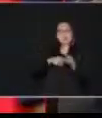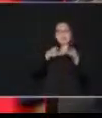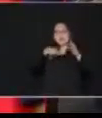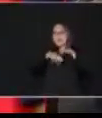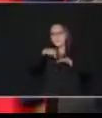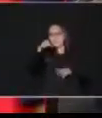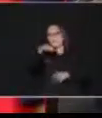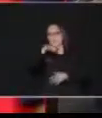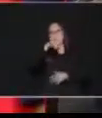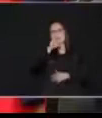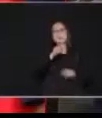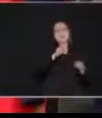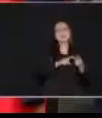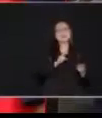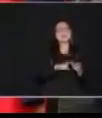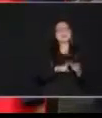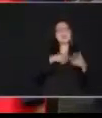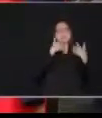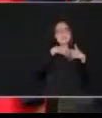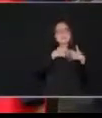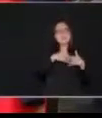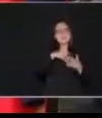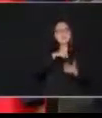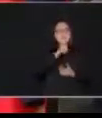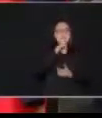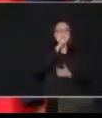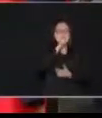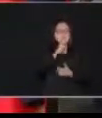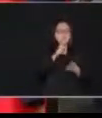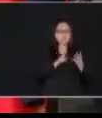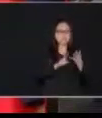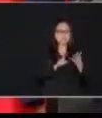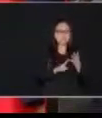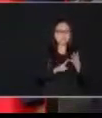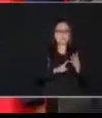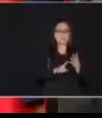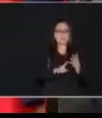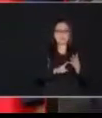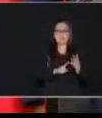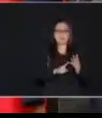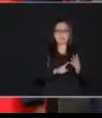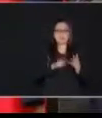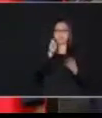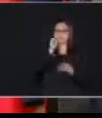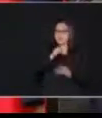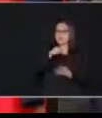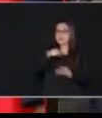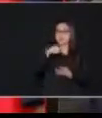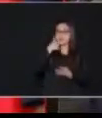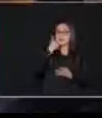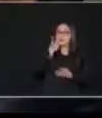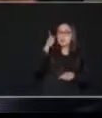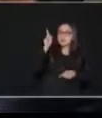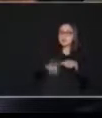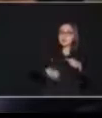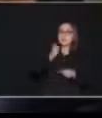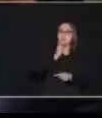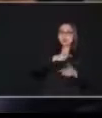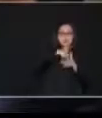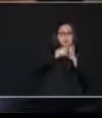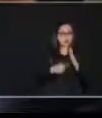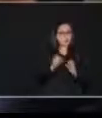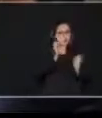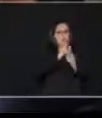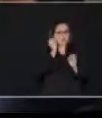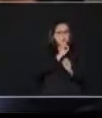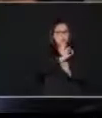a fijar topes en los precios del frijol y del maíz como se hacía hace 30, 40